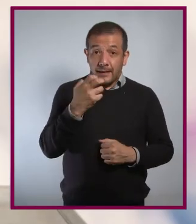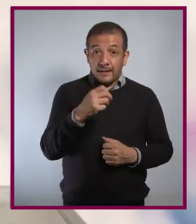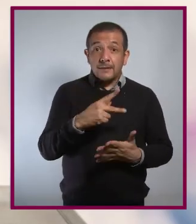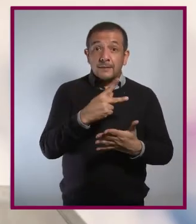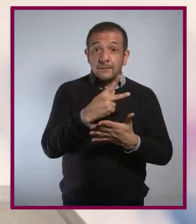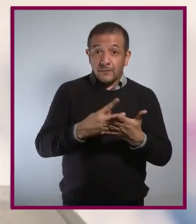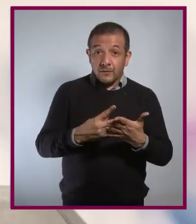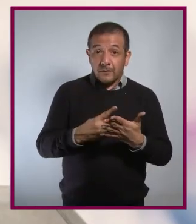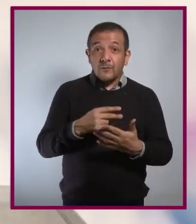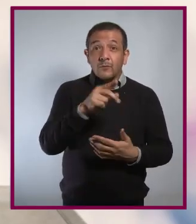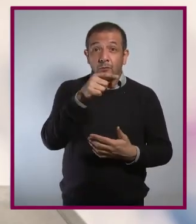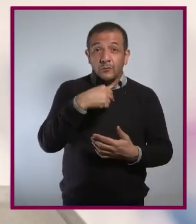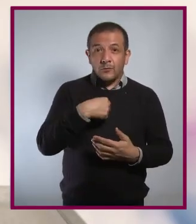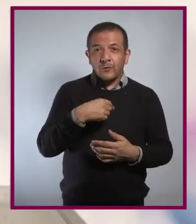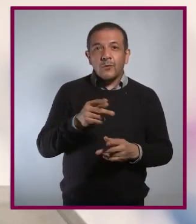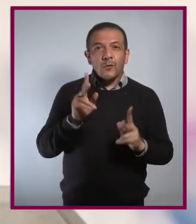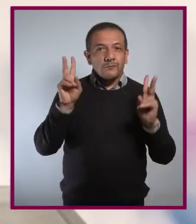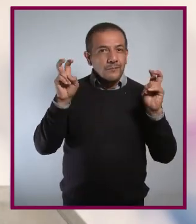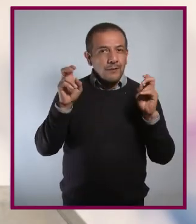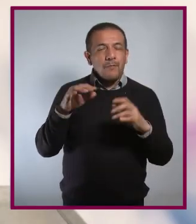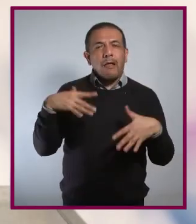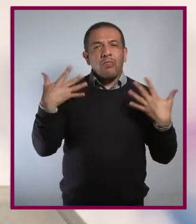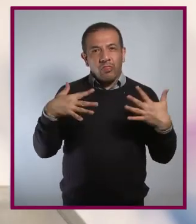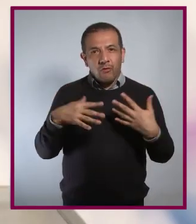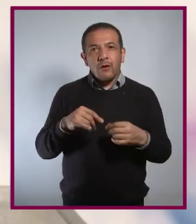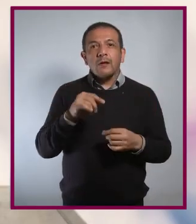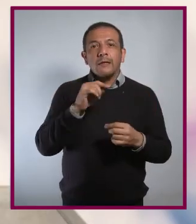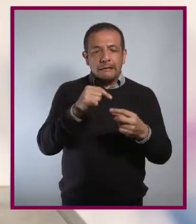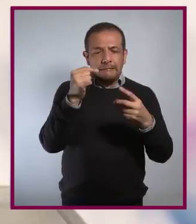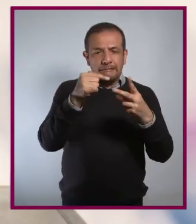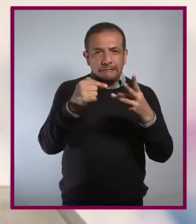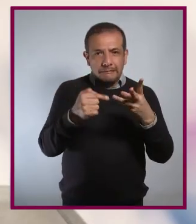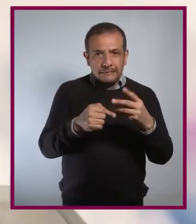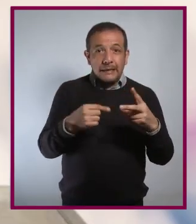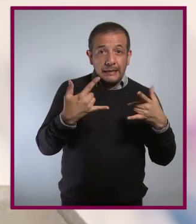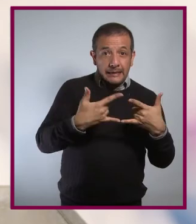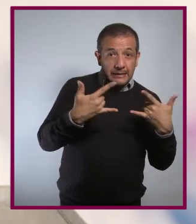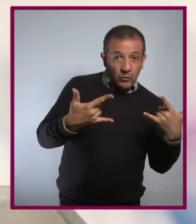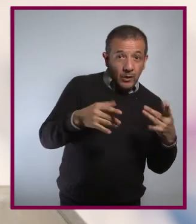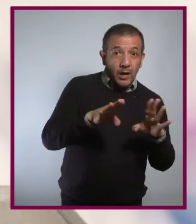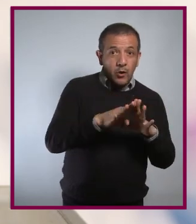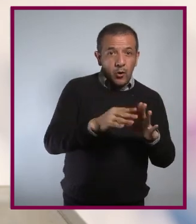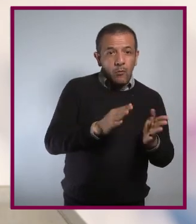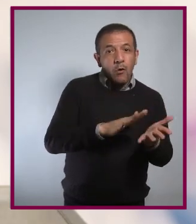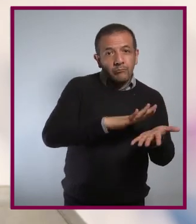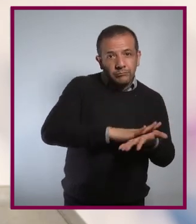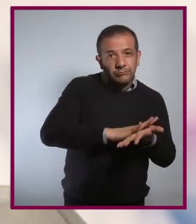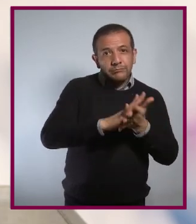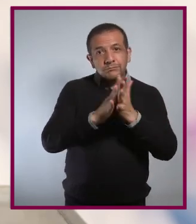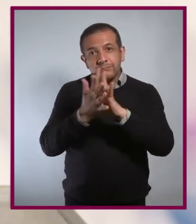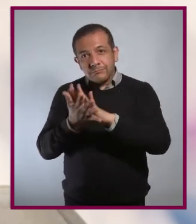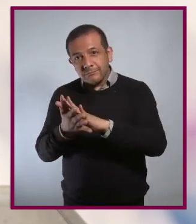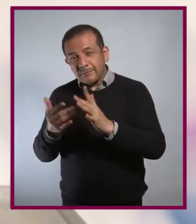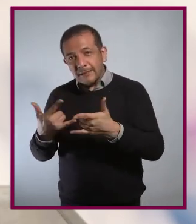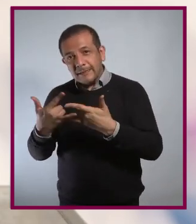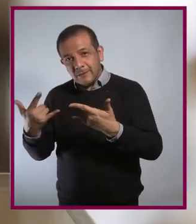En este programa hablamos del dolor, abordamos brevemente su historia y cómo ha cambiado a lo largo del